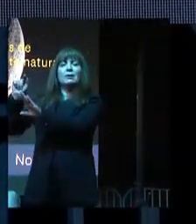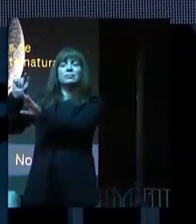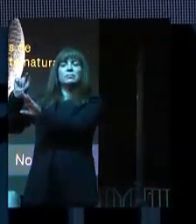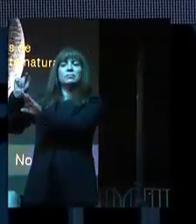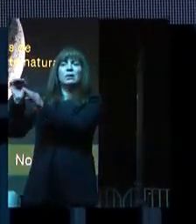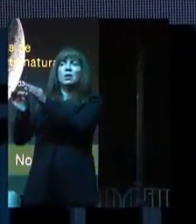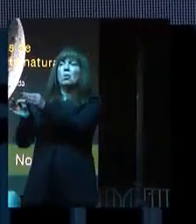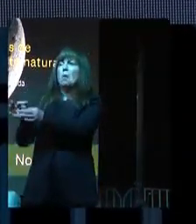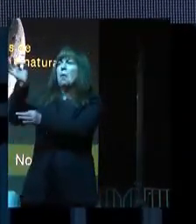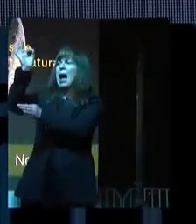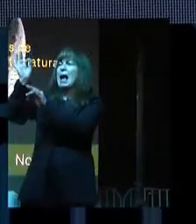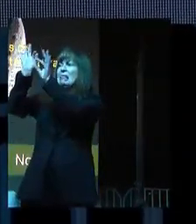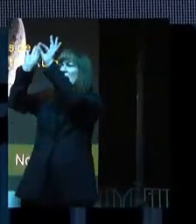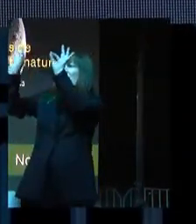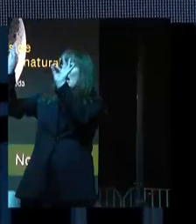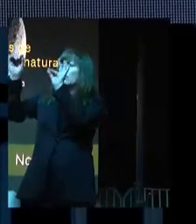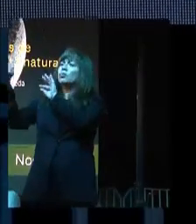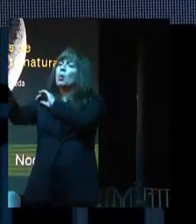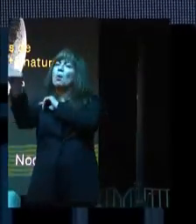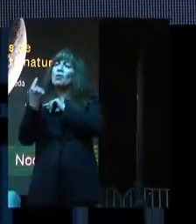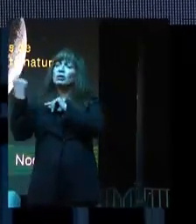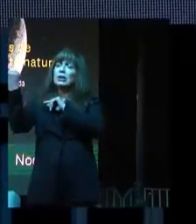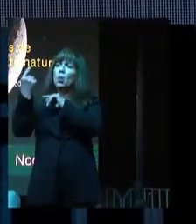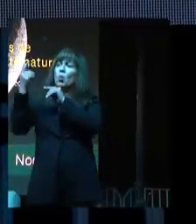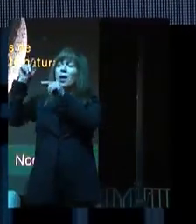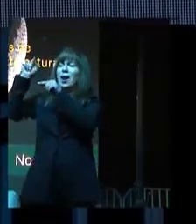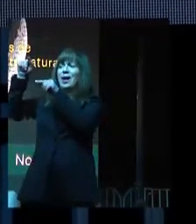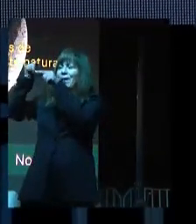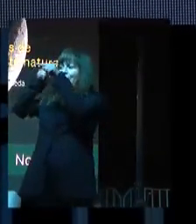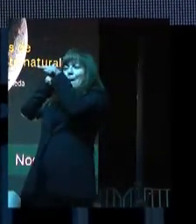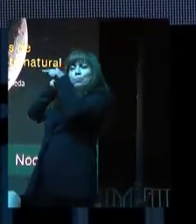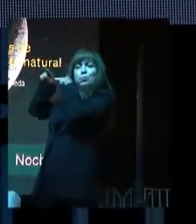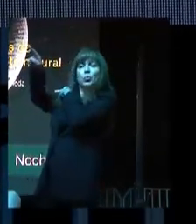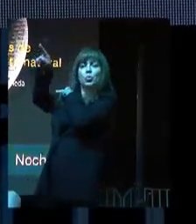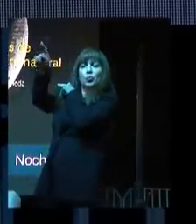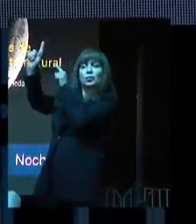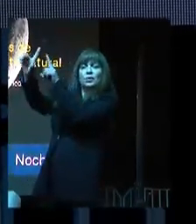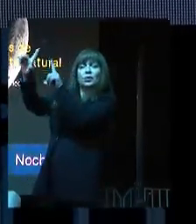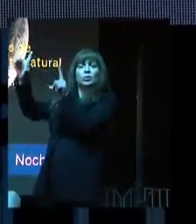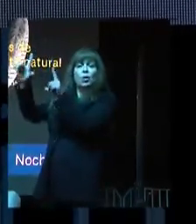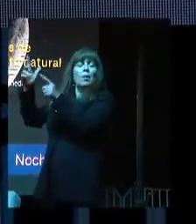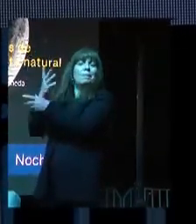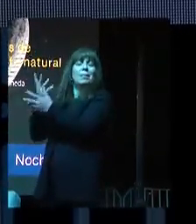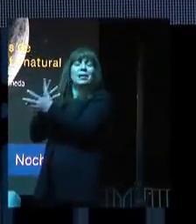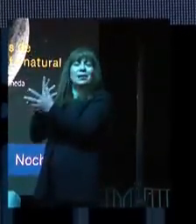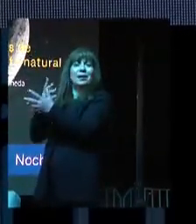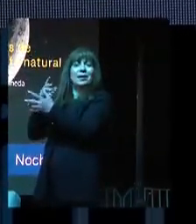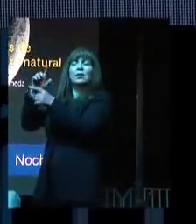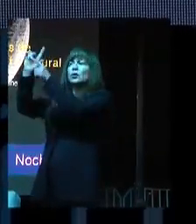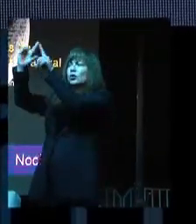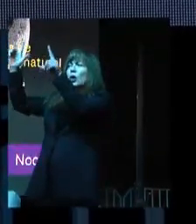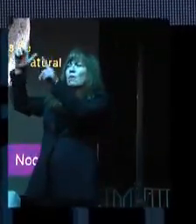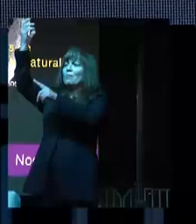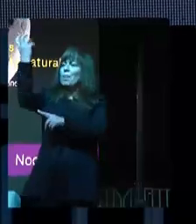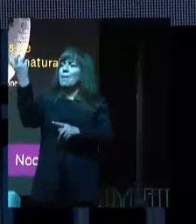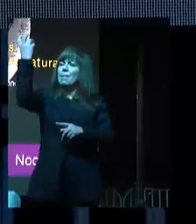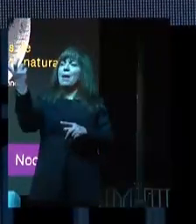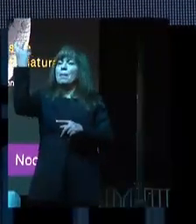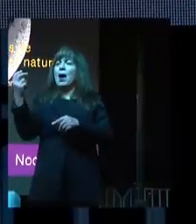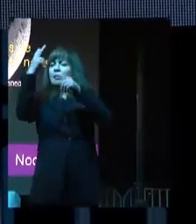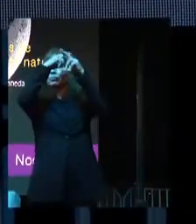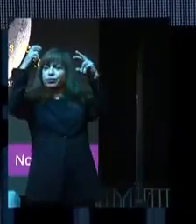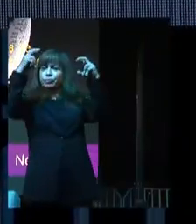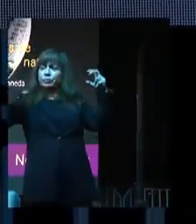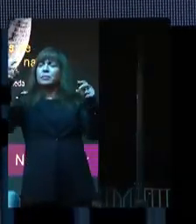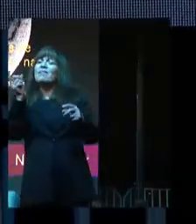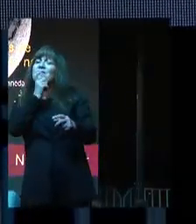antenas así como circulares apuntando al Sol para que el Sol cargue de electricidad las